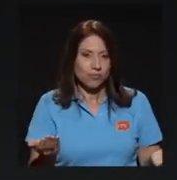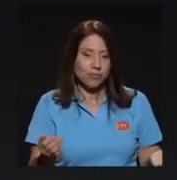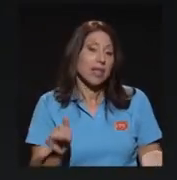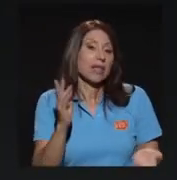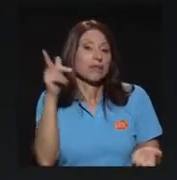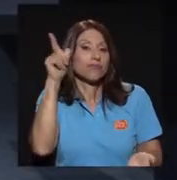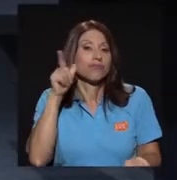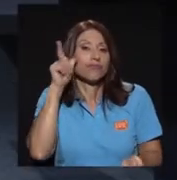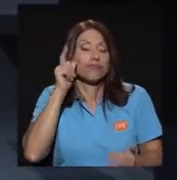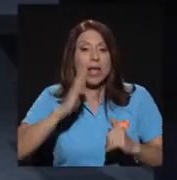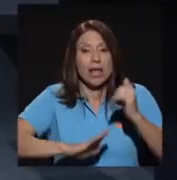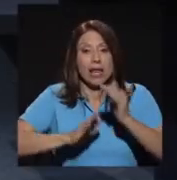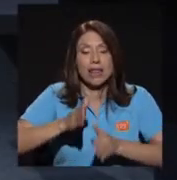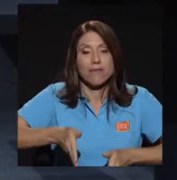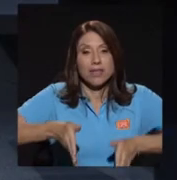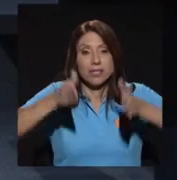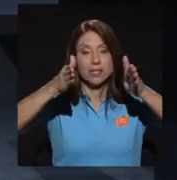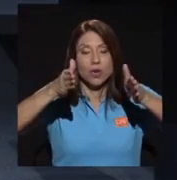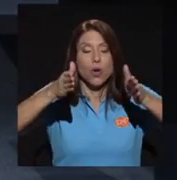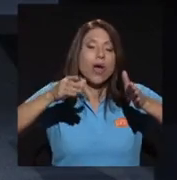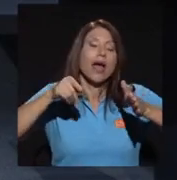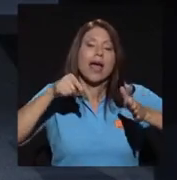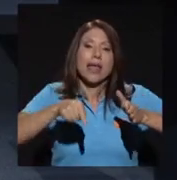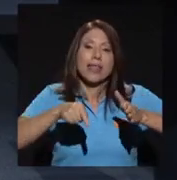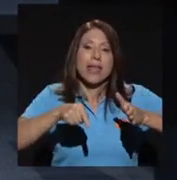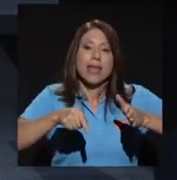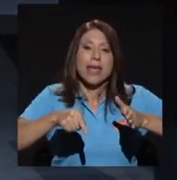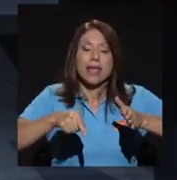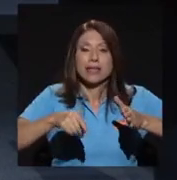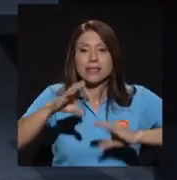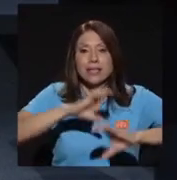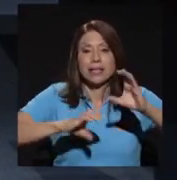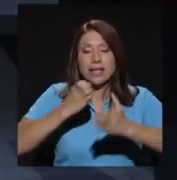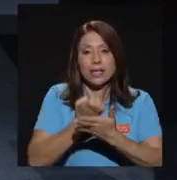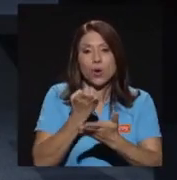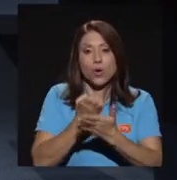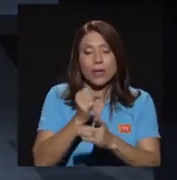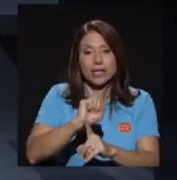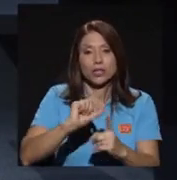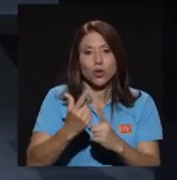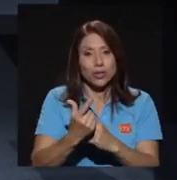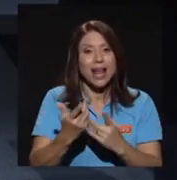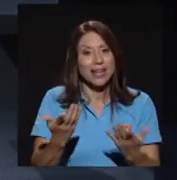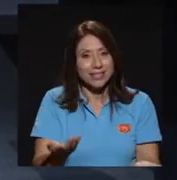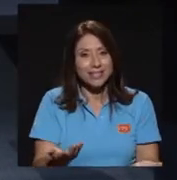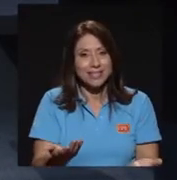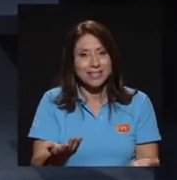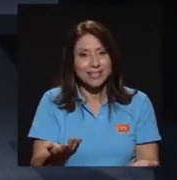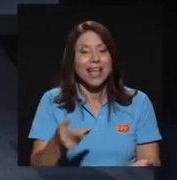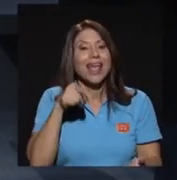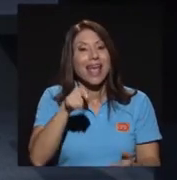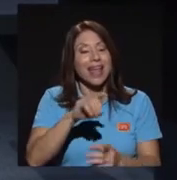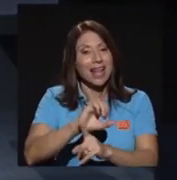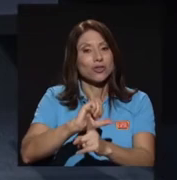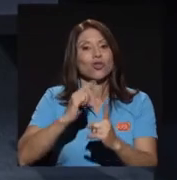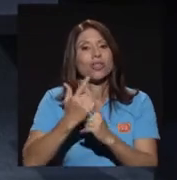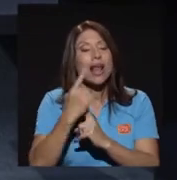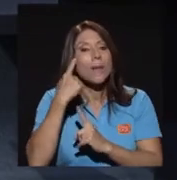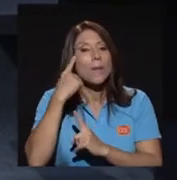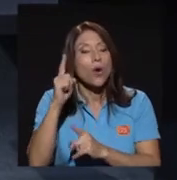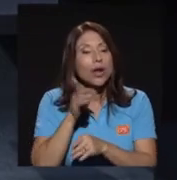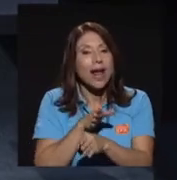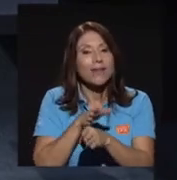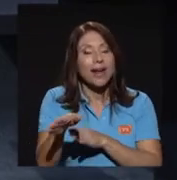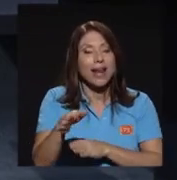edificio de la facultad de ciencias económicas y sociales era social por la carrera de servicios sociales porque el